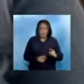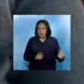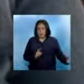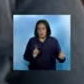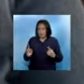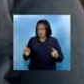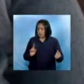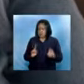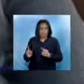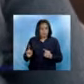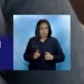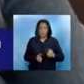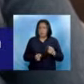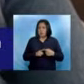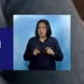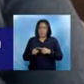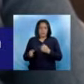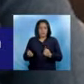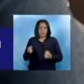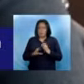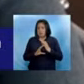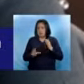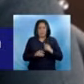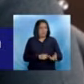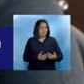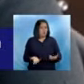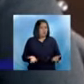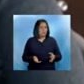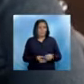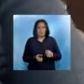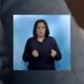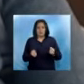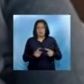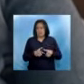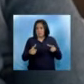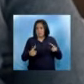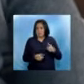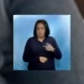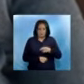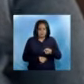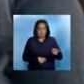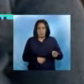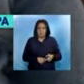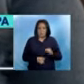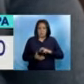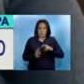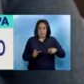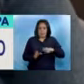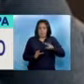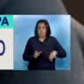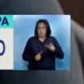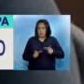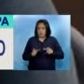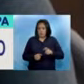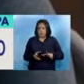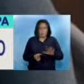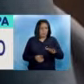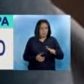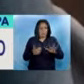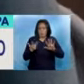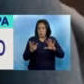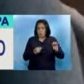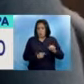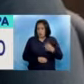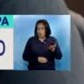aparecido vehículos diversos, vanes, stations, inclusive un camioncito, de los cuales han bajado personas en un número aproximado de 80